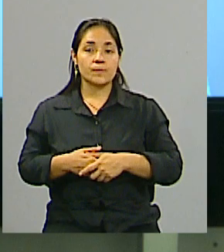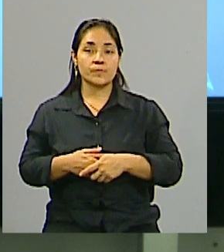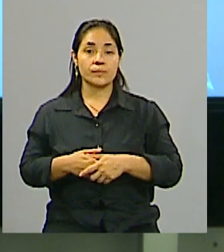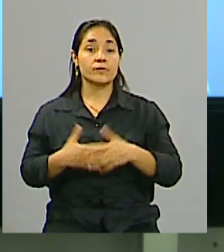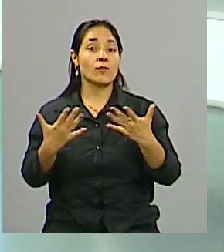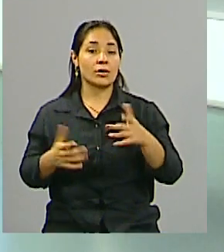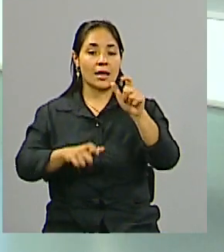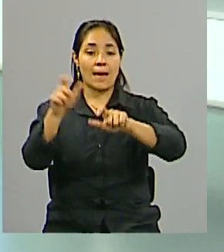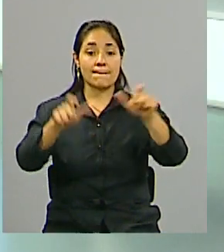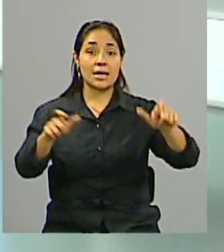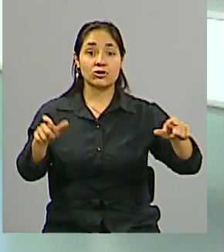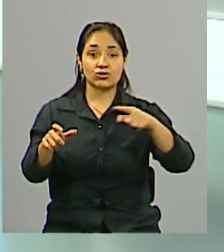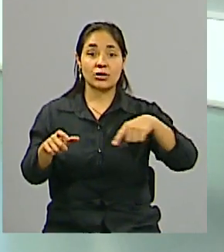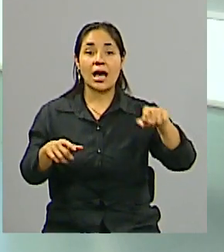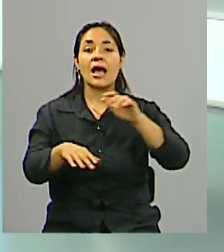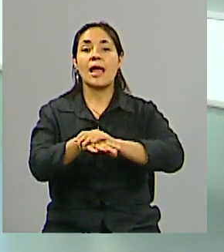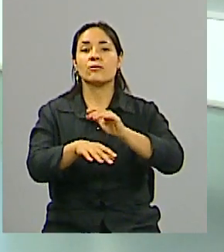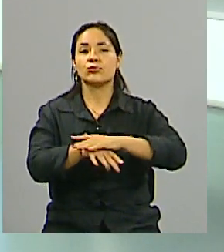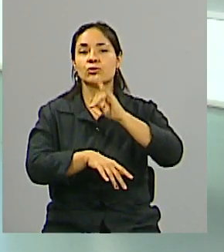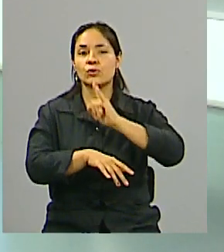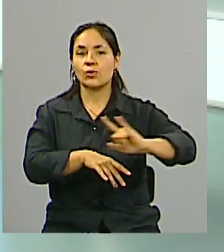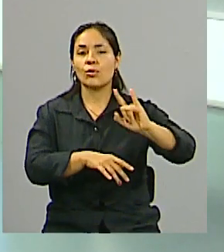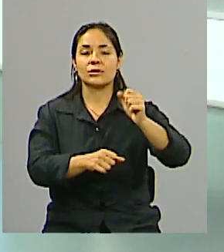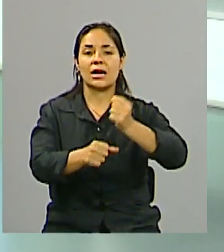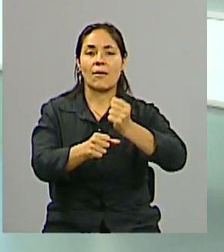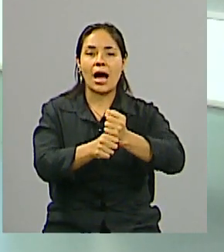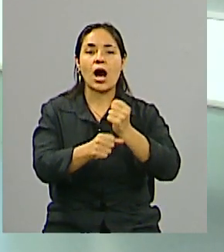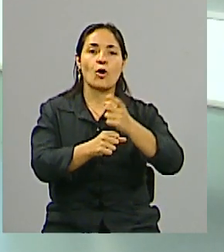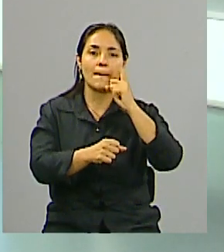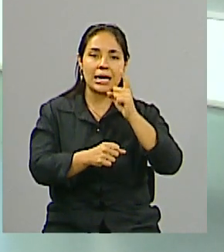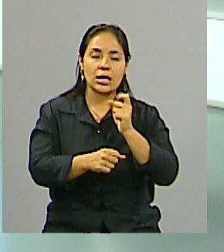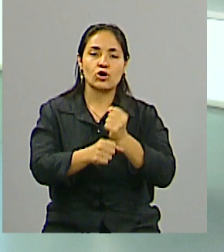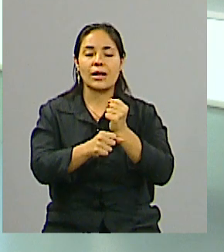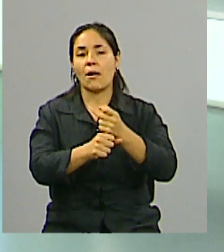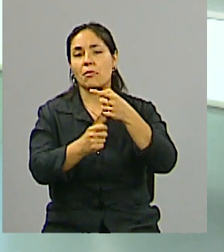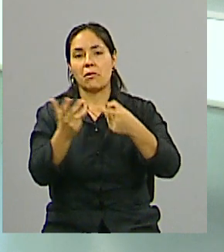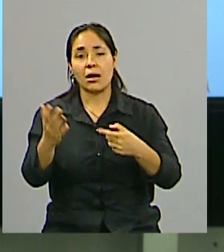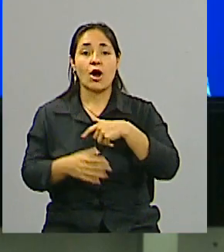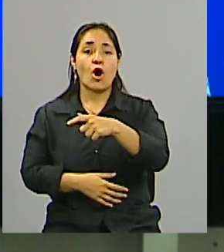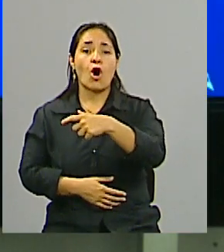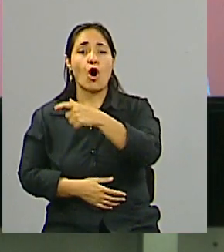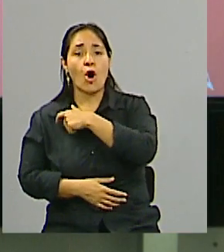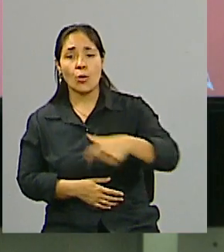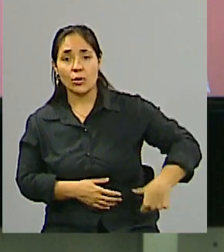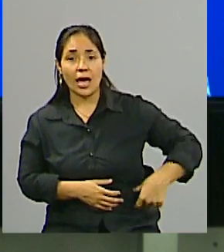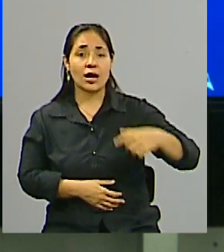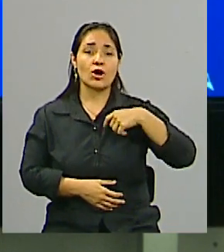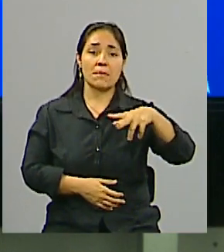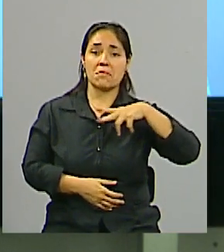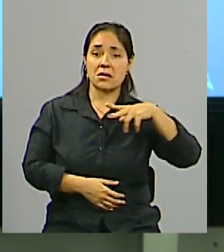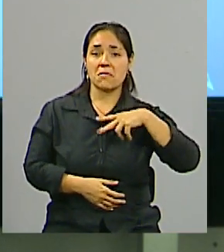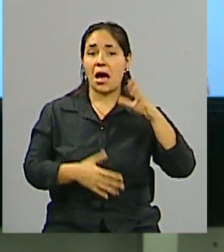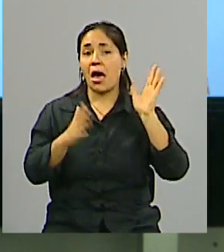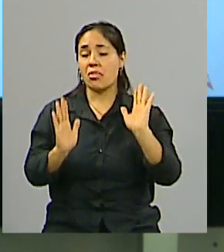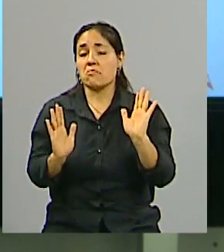que los trabajadores asuman la responsabilidad de las cargas laborales y de los riesgos laborales. Tanto el Estado como los privados son favorecedores de